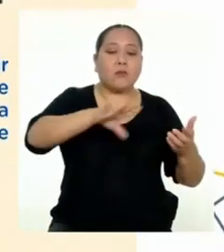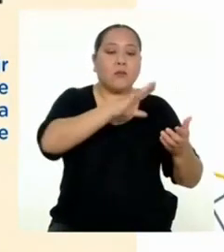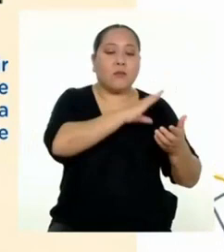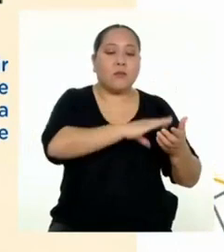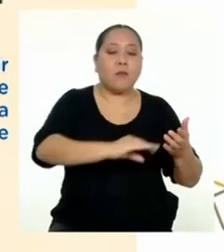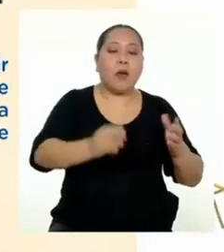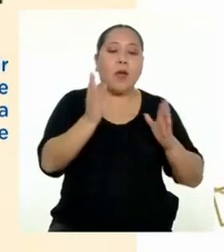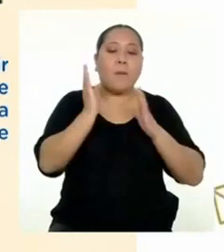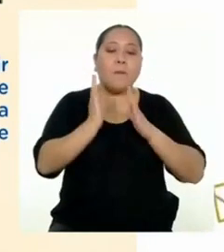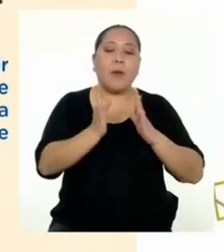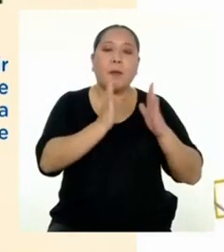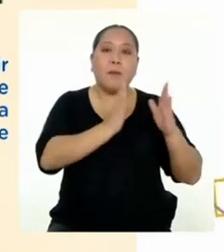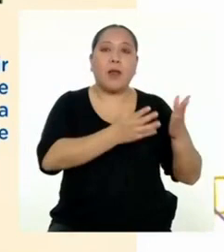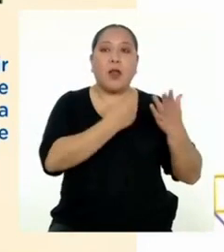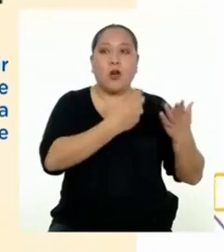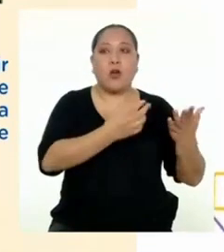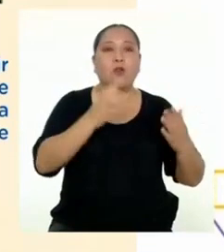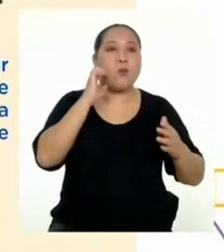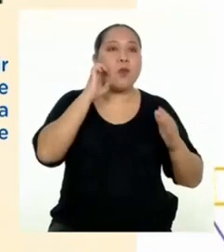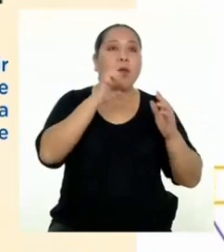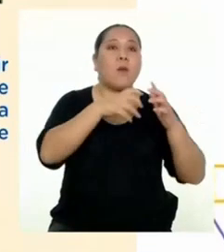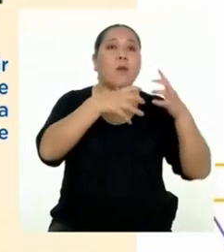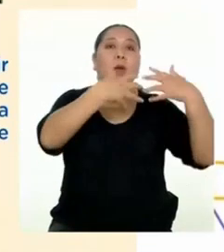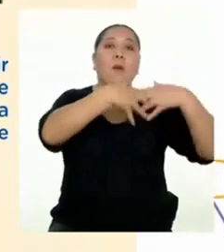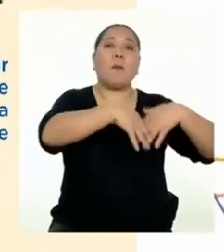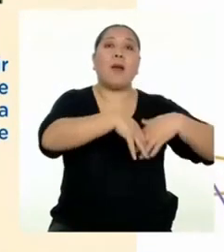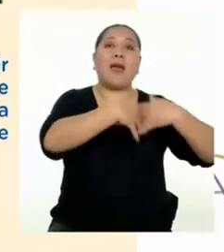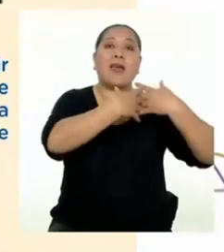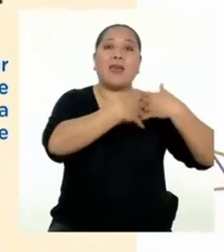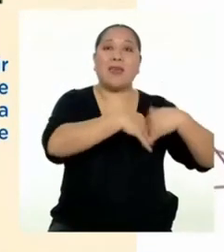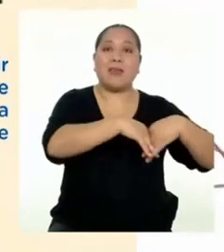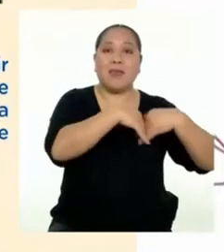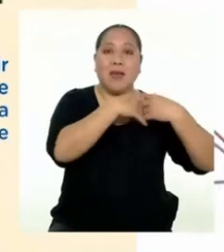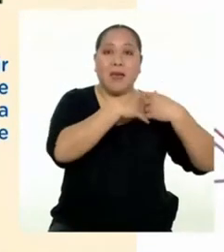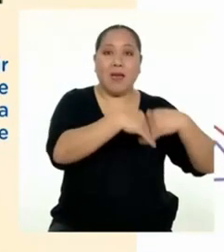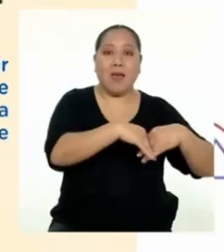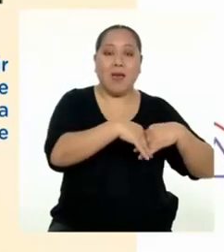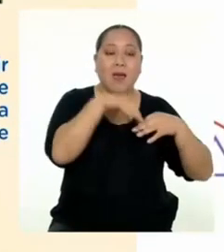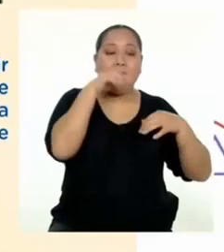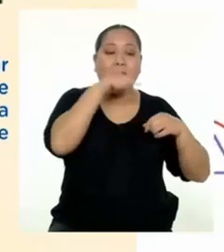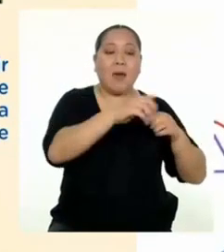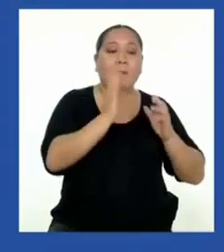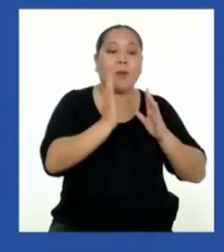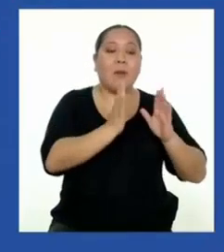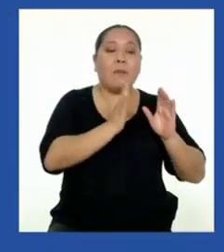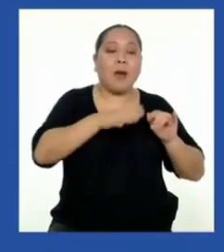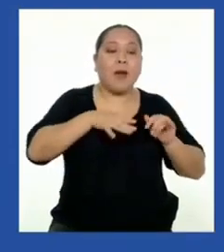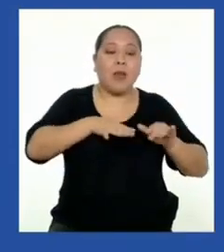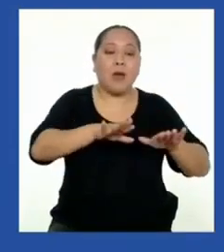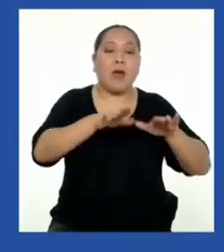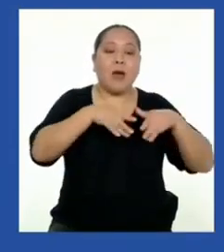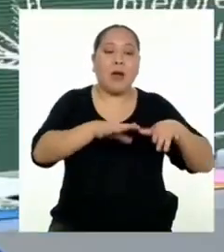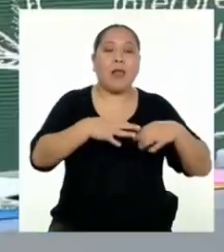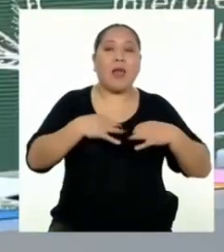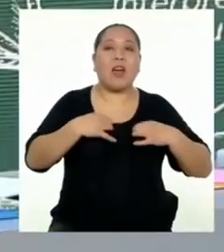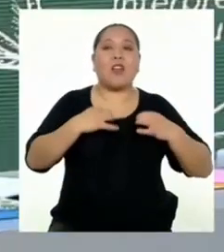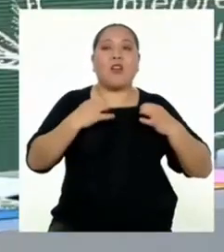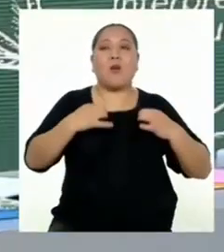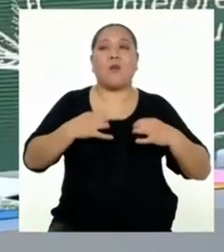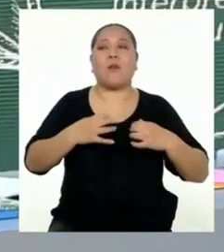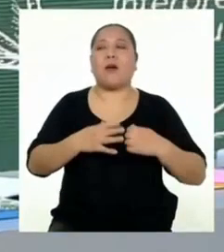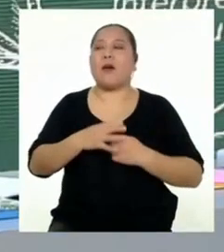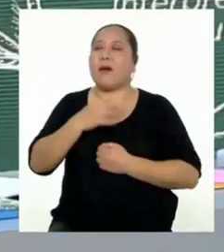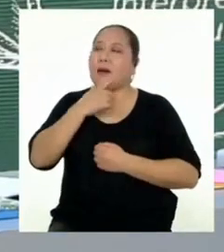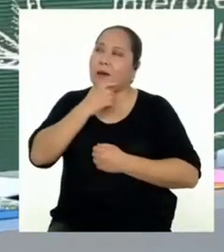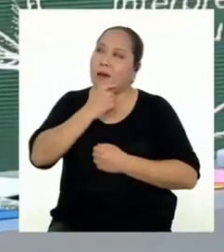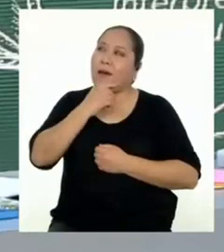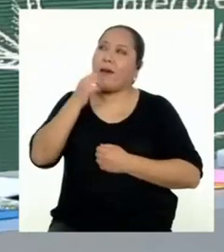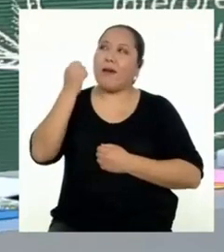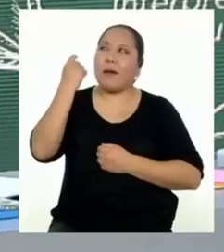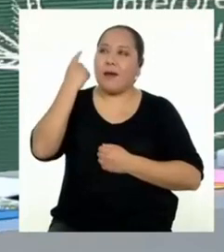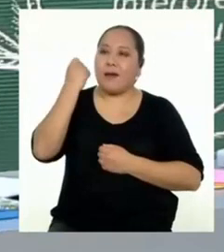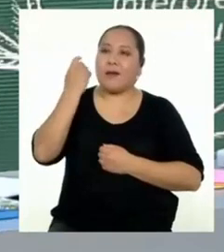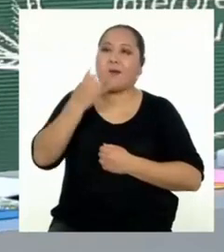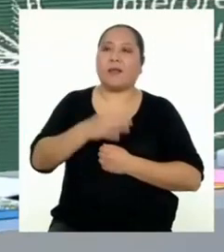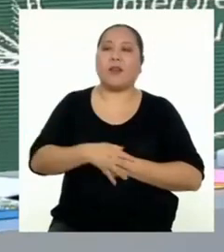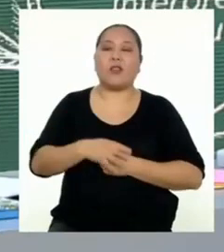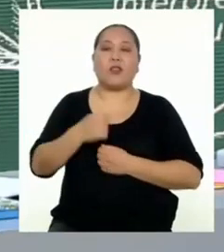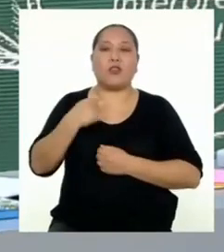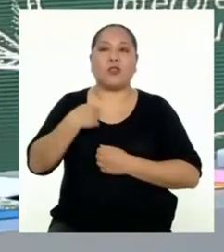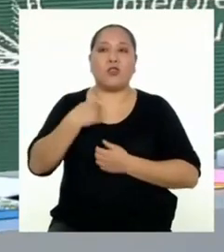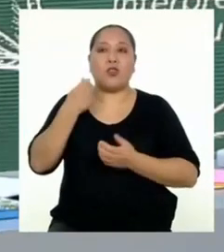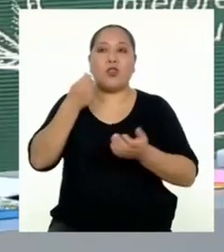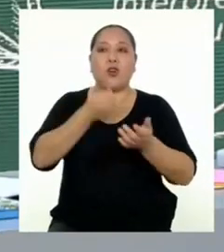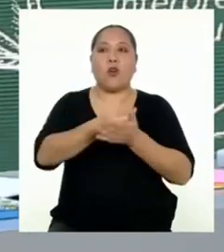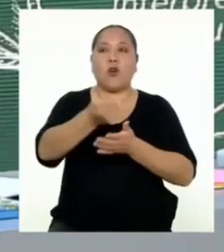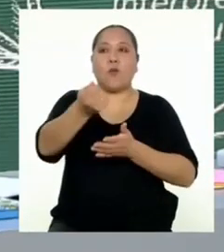una necesidad, por ejemplo, la maquinaria textil que permite producir la vestimenta. Ya veo, profesor Luis. Yo